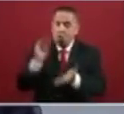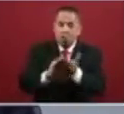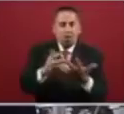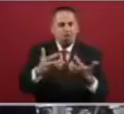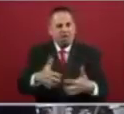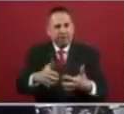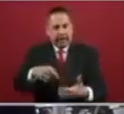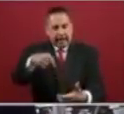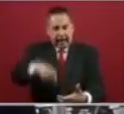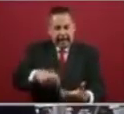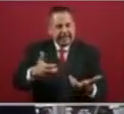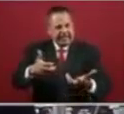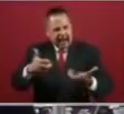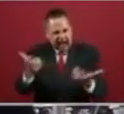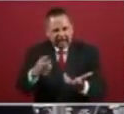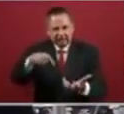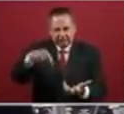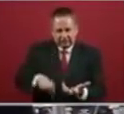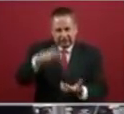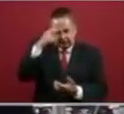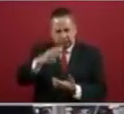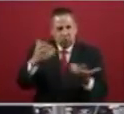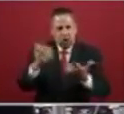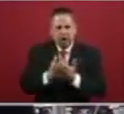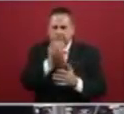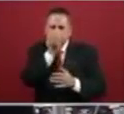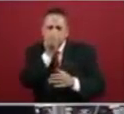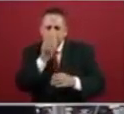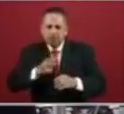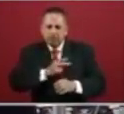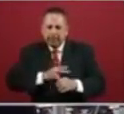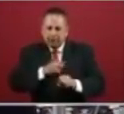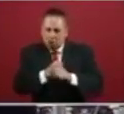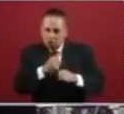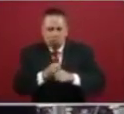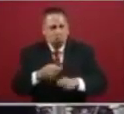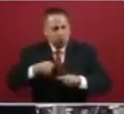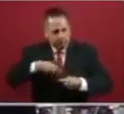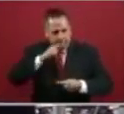en México los fertilizantes que actualmente